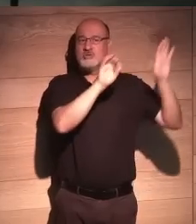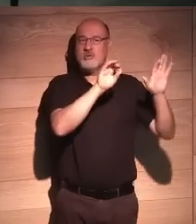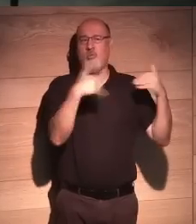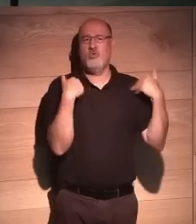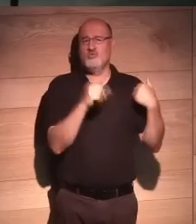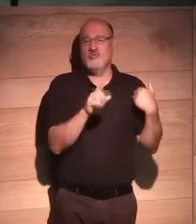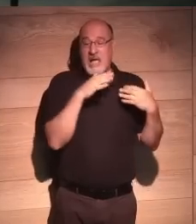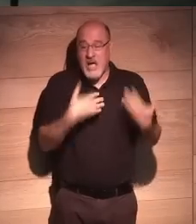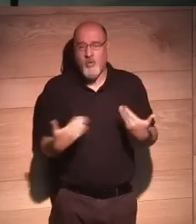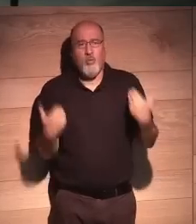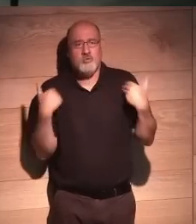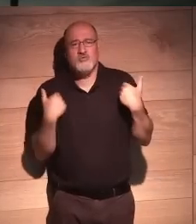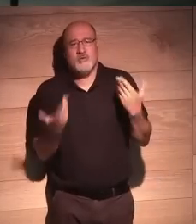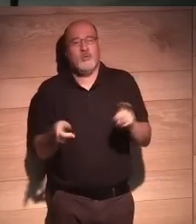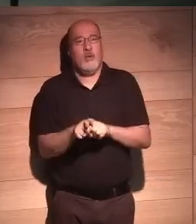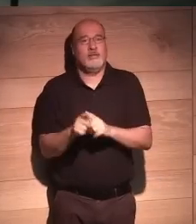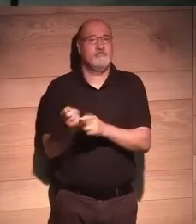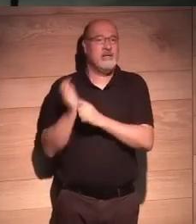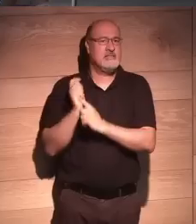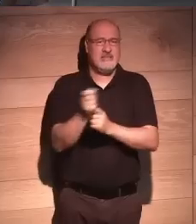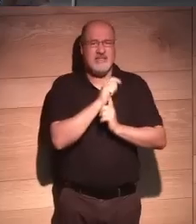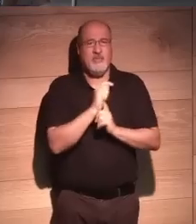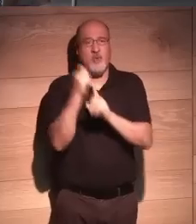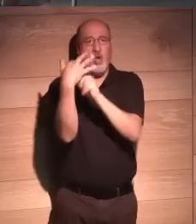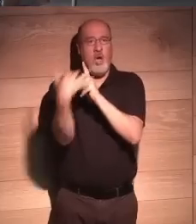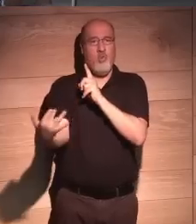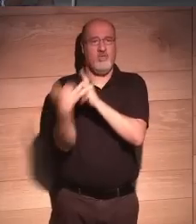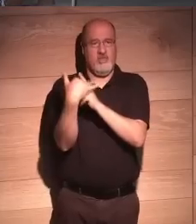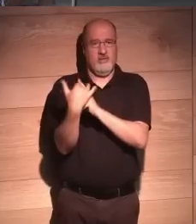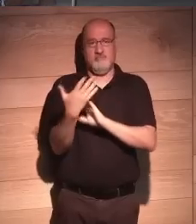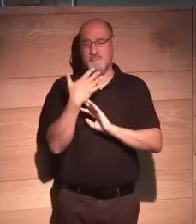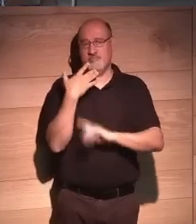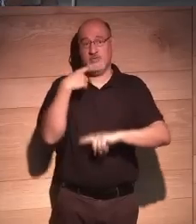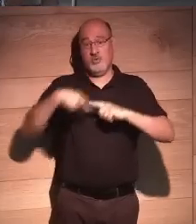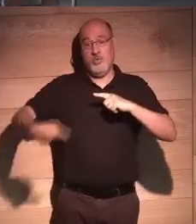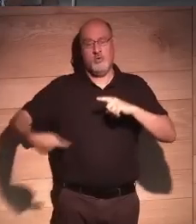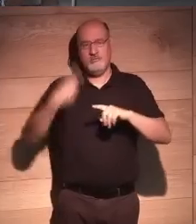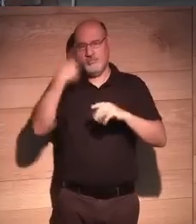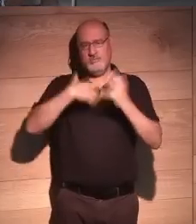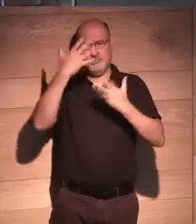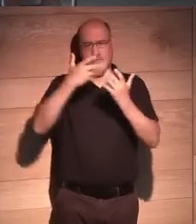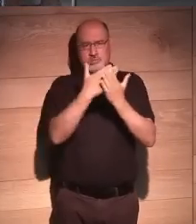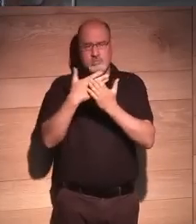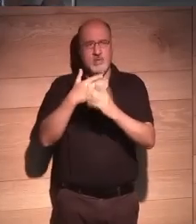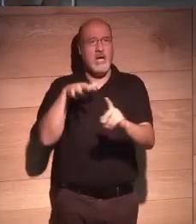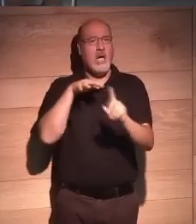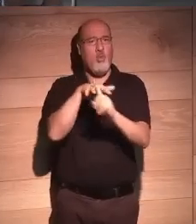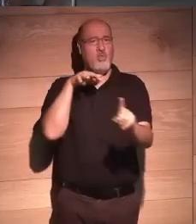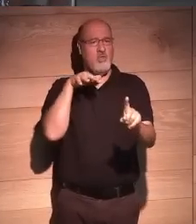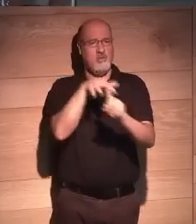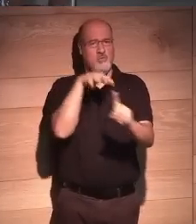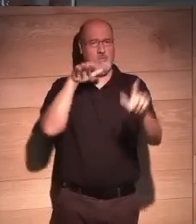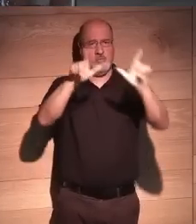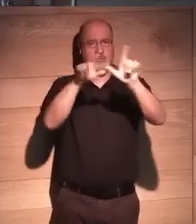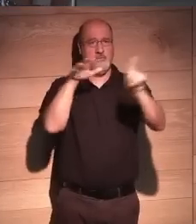esclavitud y esa especie de horror que supone las audiencias, que para los que no lo hayan vivido nunca es terrorífico. O sea,